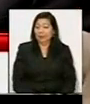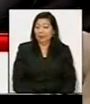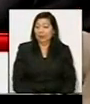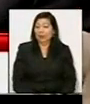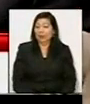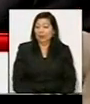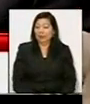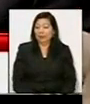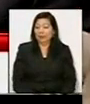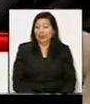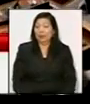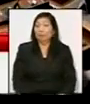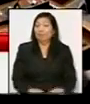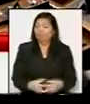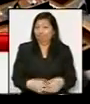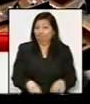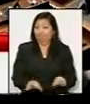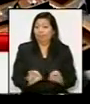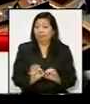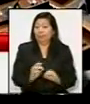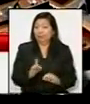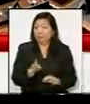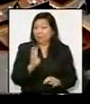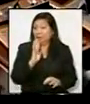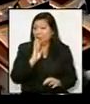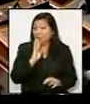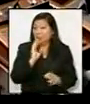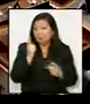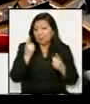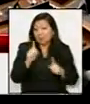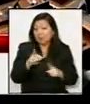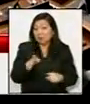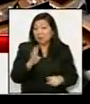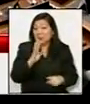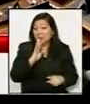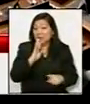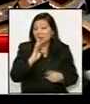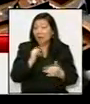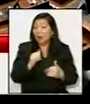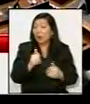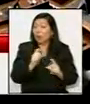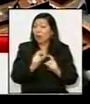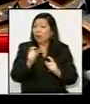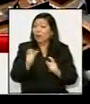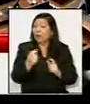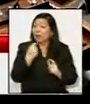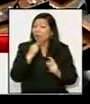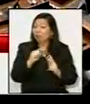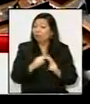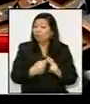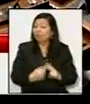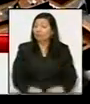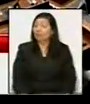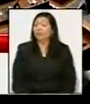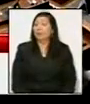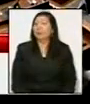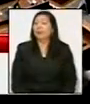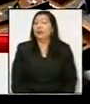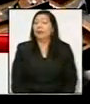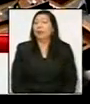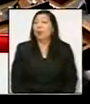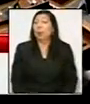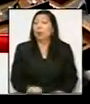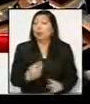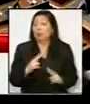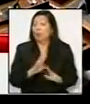mulder es importante el aporte que acaba de decir y eso coincide con lo que había señalado y otros congresistas al inicio de su participación cuando